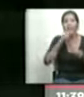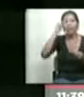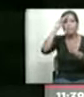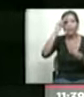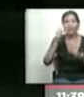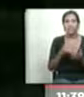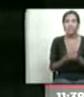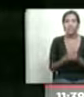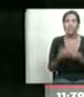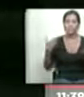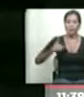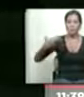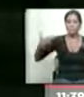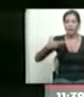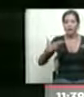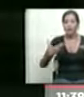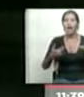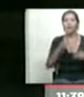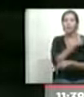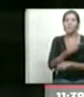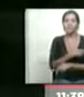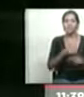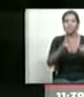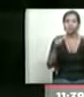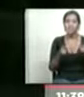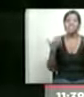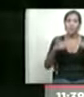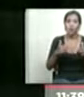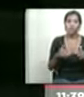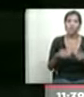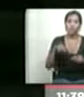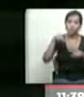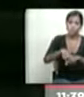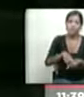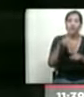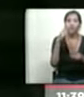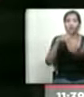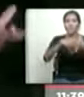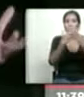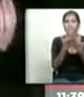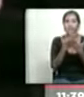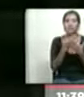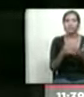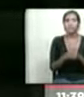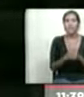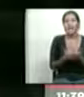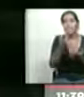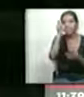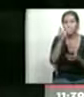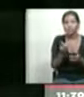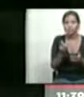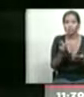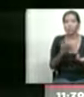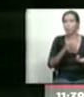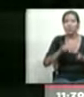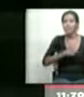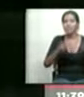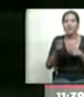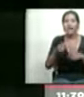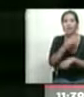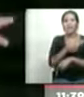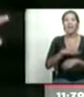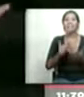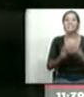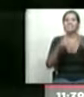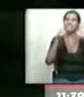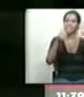heridas de bala a un hospital de la zona. Y aunque el atentado ocurrió a las 2 de la mañana, a Samuel David González no pudieron llevarlo a un hospital sino hasta las 6,